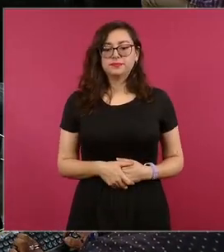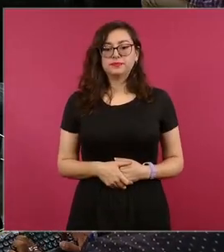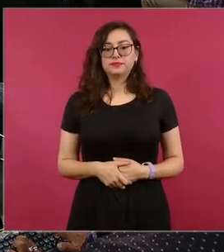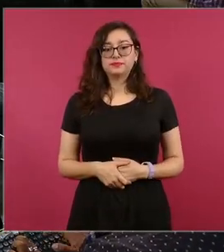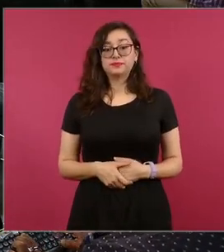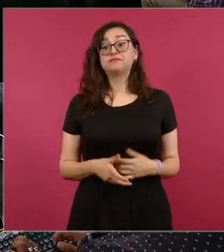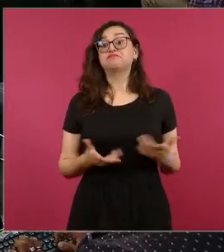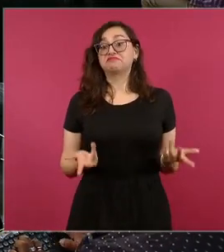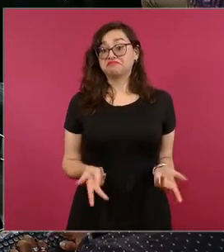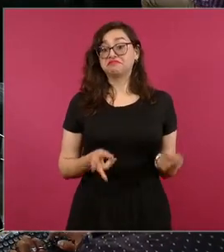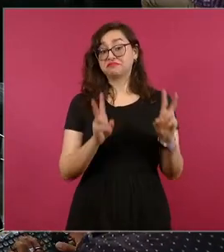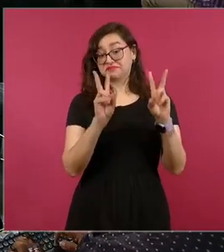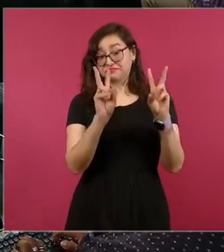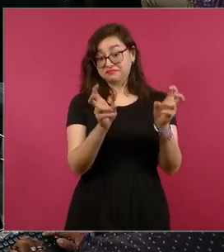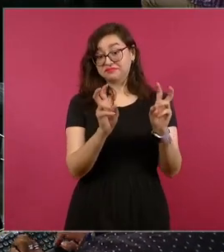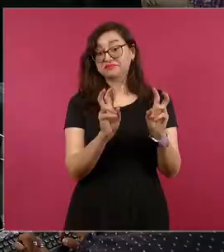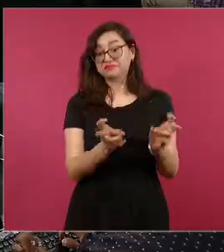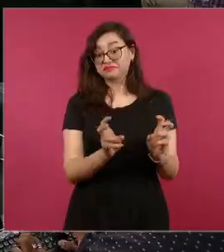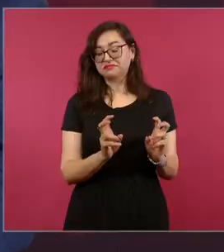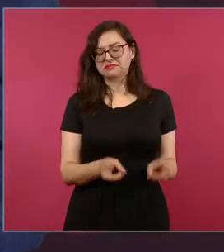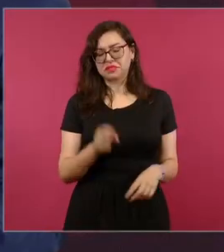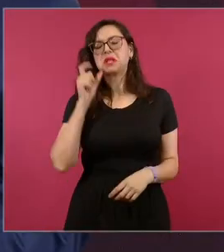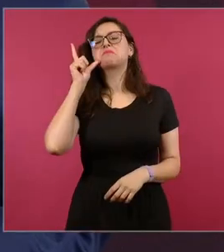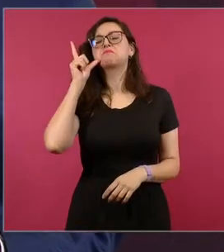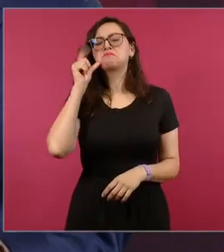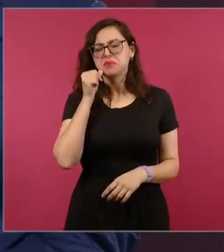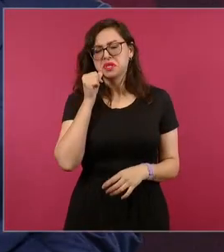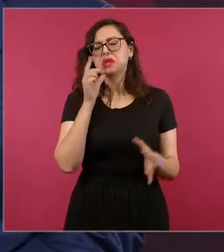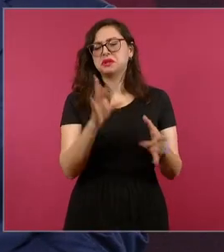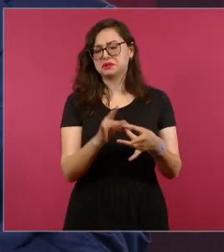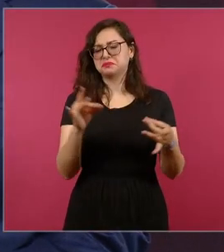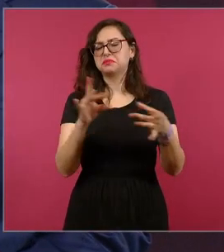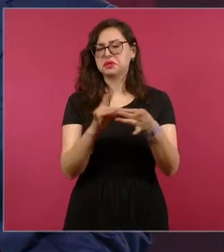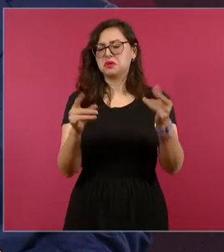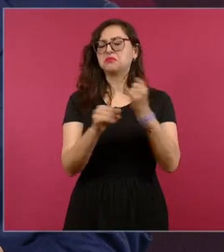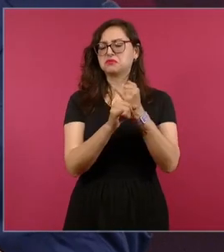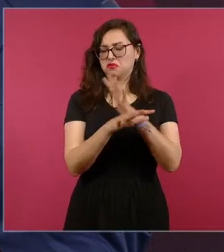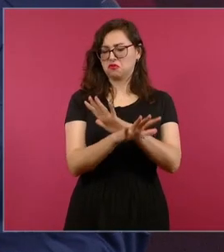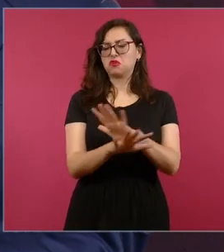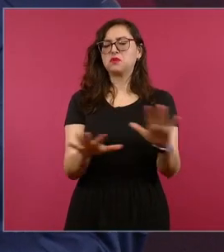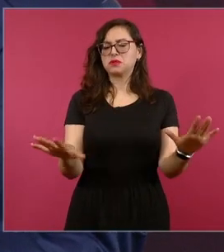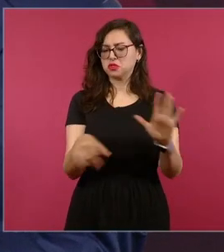Vamos a hablar de varias cosas. Mañana podemos informarles.